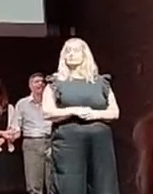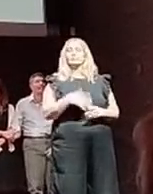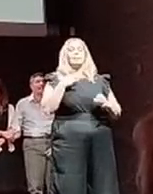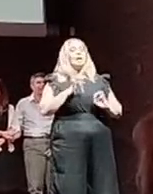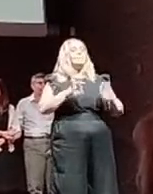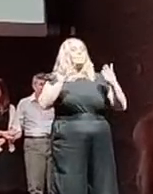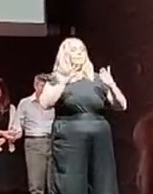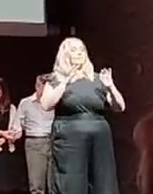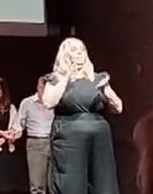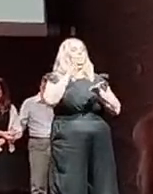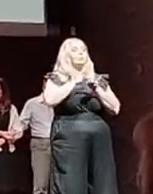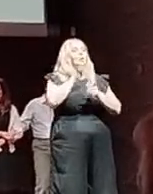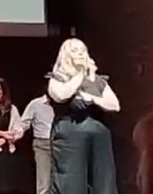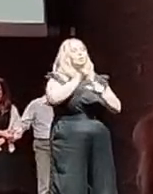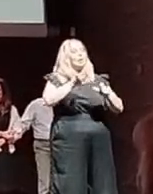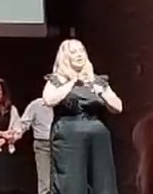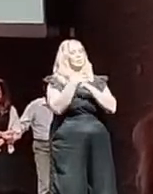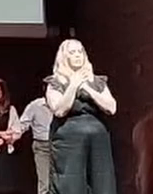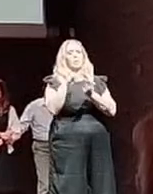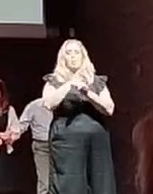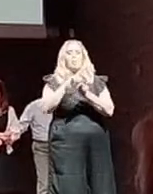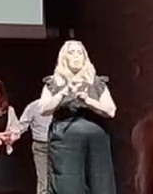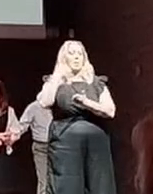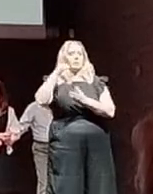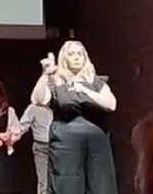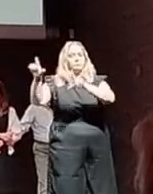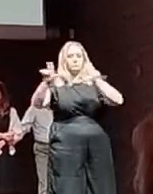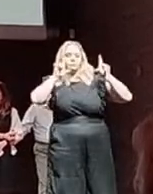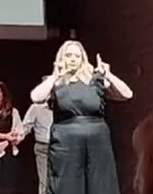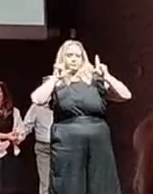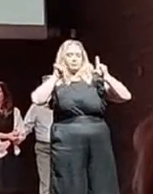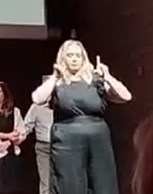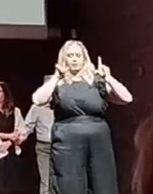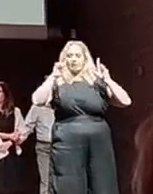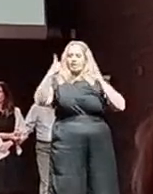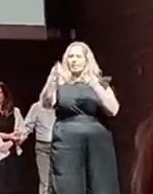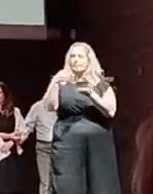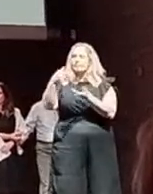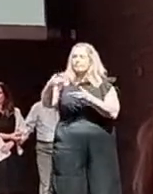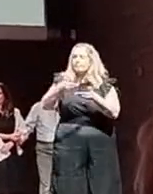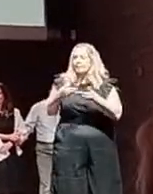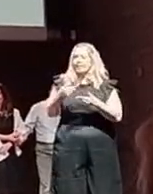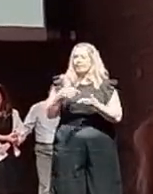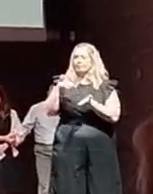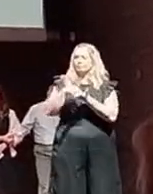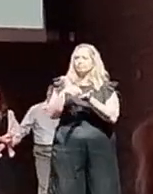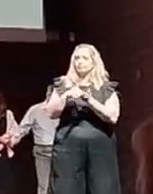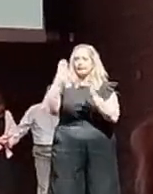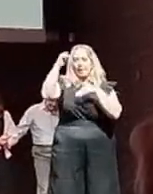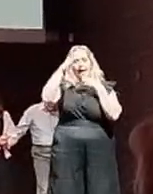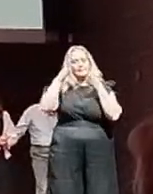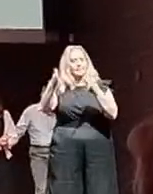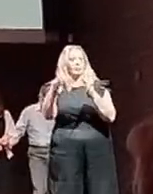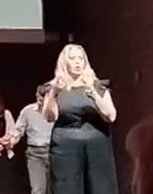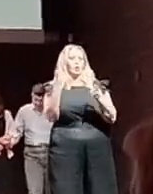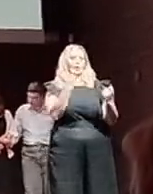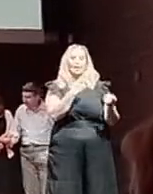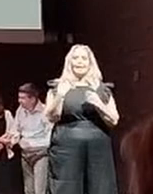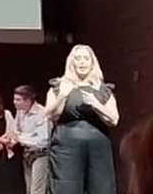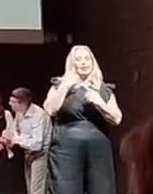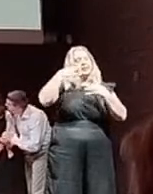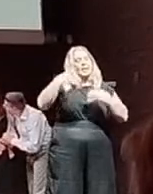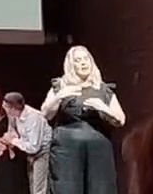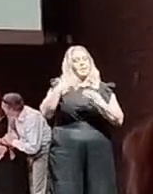Especialmente aquellas que se encuentran en situaciones de mayor vulnerabilidad, atendiendo a sus demandas y reivindicaciones, a sus necesidades